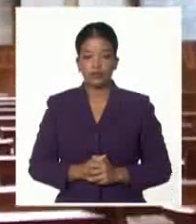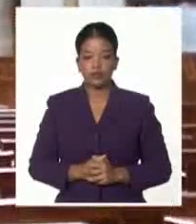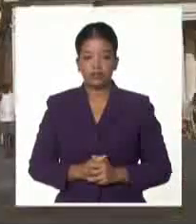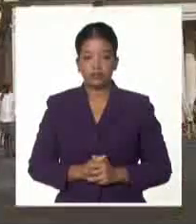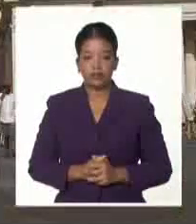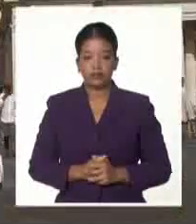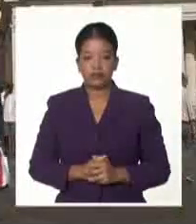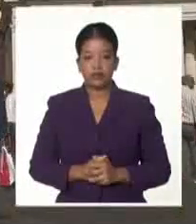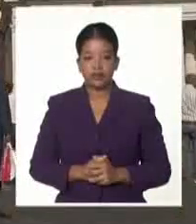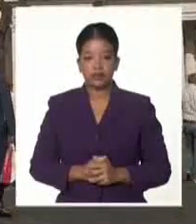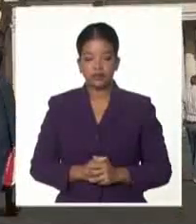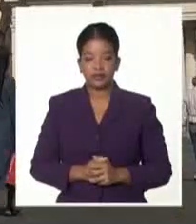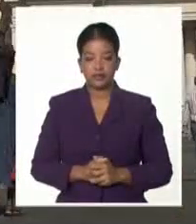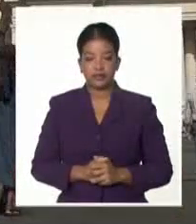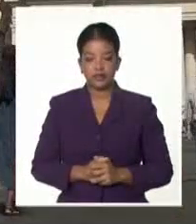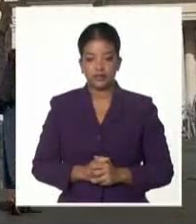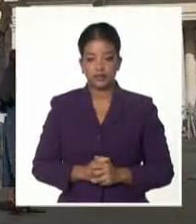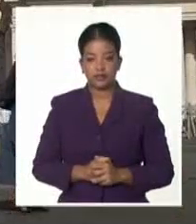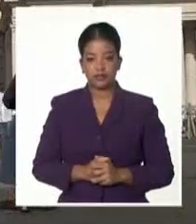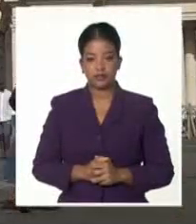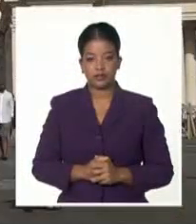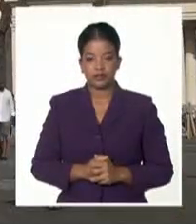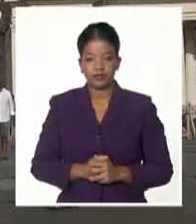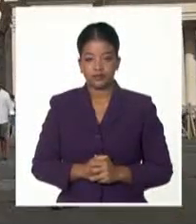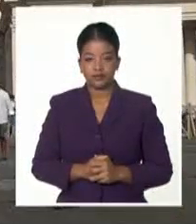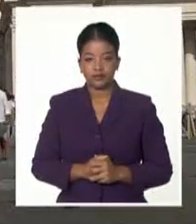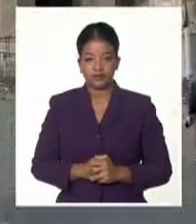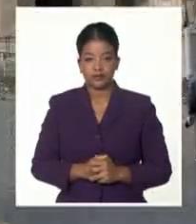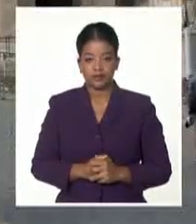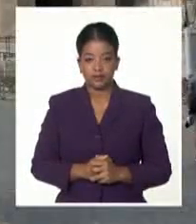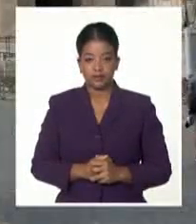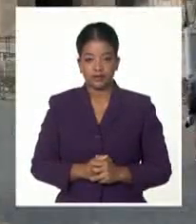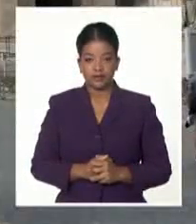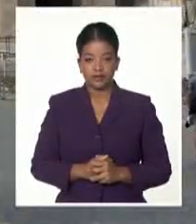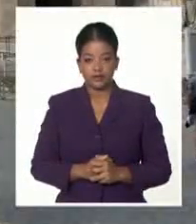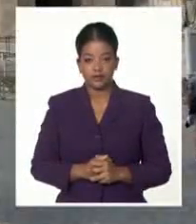Desde Ciudad del Vaticano, Wilmer Rodríguez Fernández, Canal Cubano.